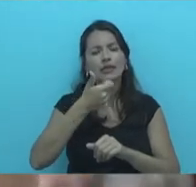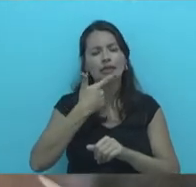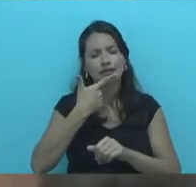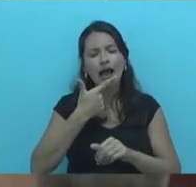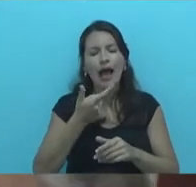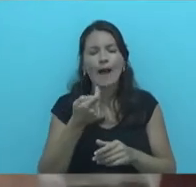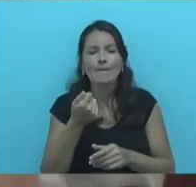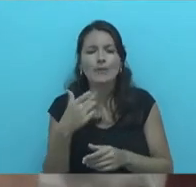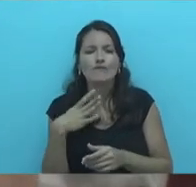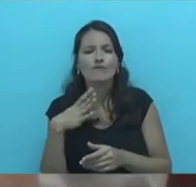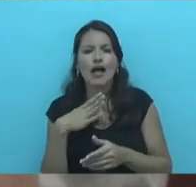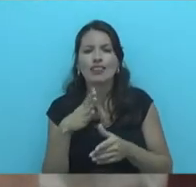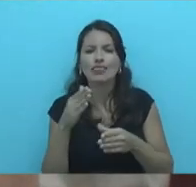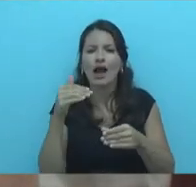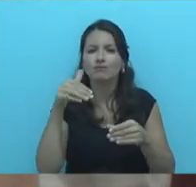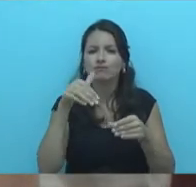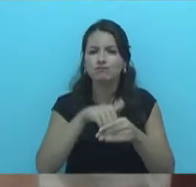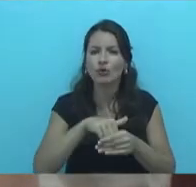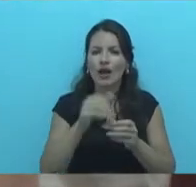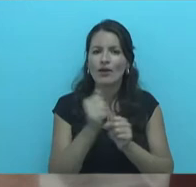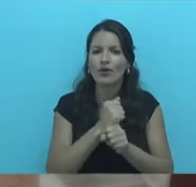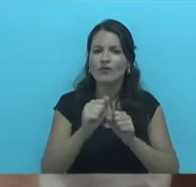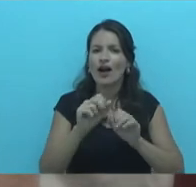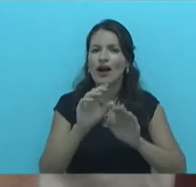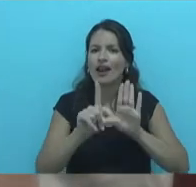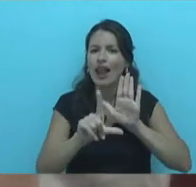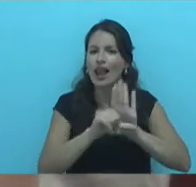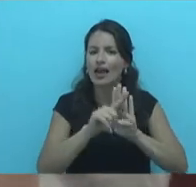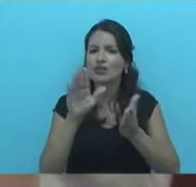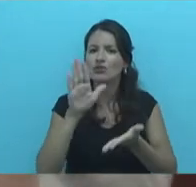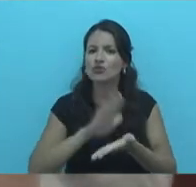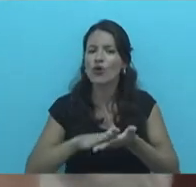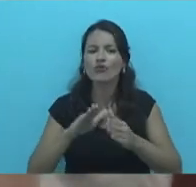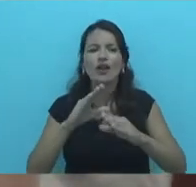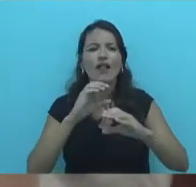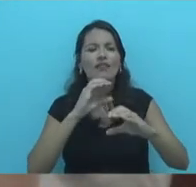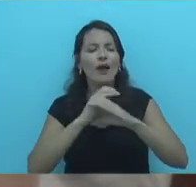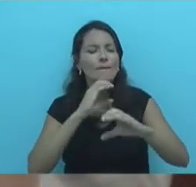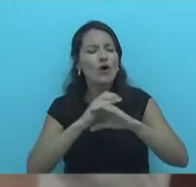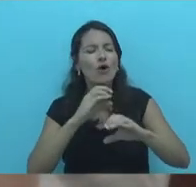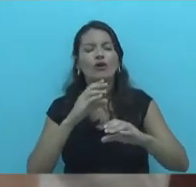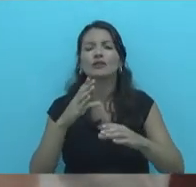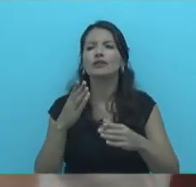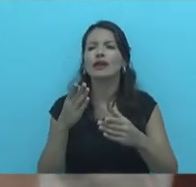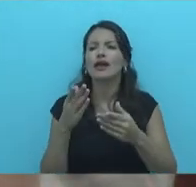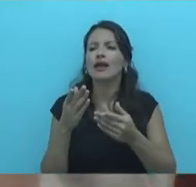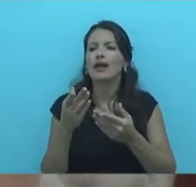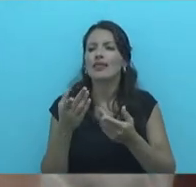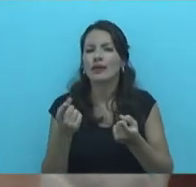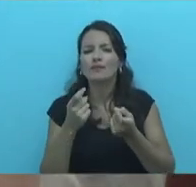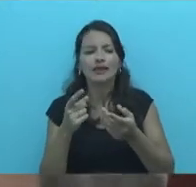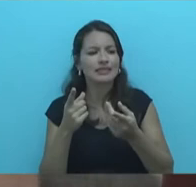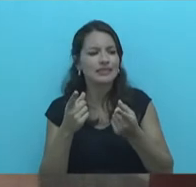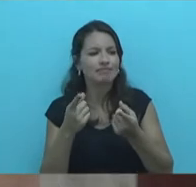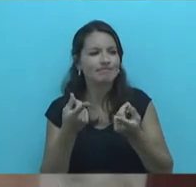Fe. Como también queremos conocer el avance que pide la gente, qué pasa con las cuestiones de las acciones judiciales y también el